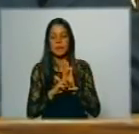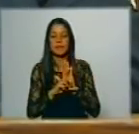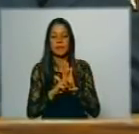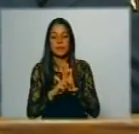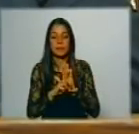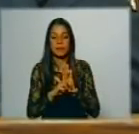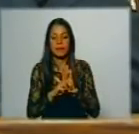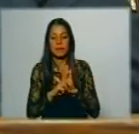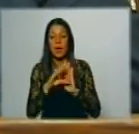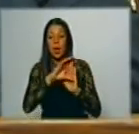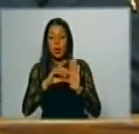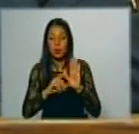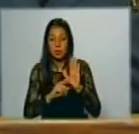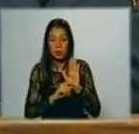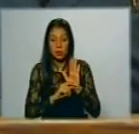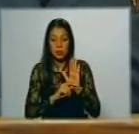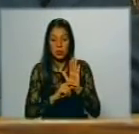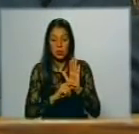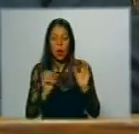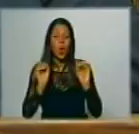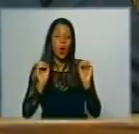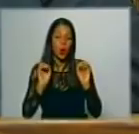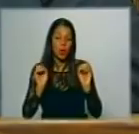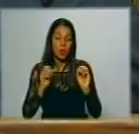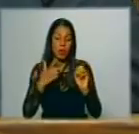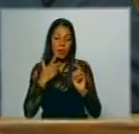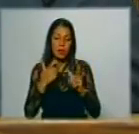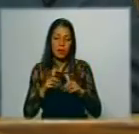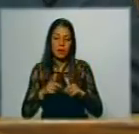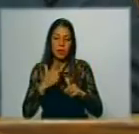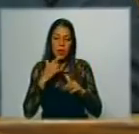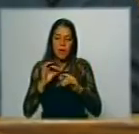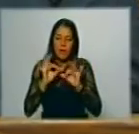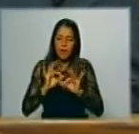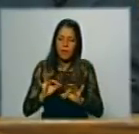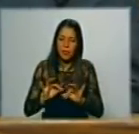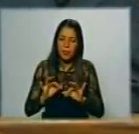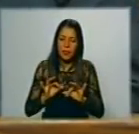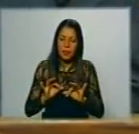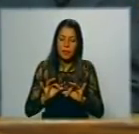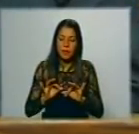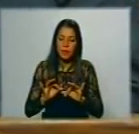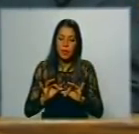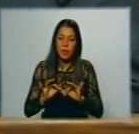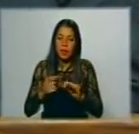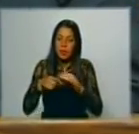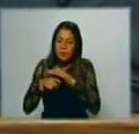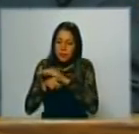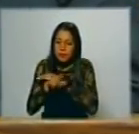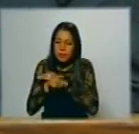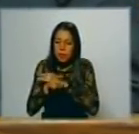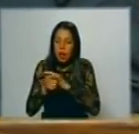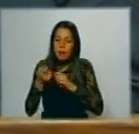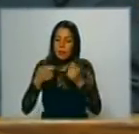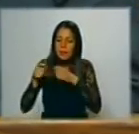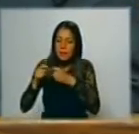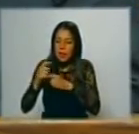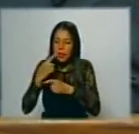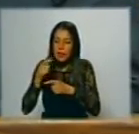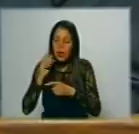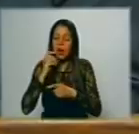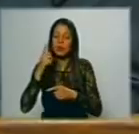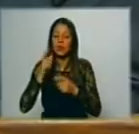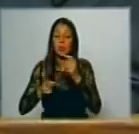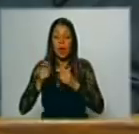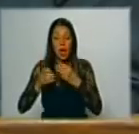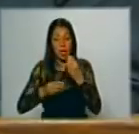en la presente ley constitucional o en los actos de rango sublegal desarrollados con ocasión